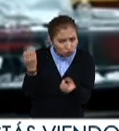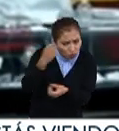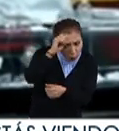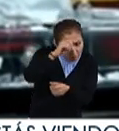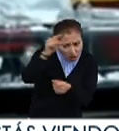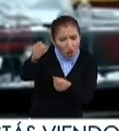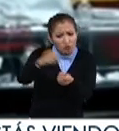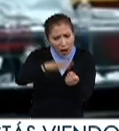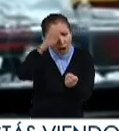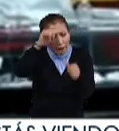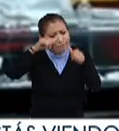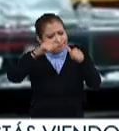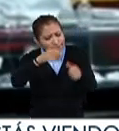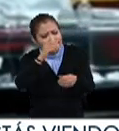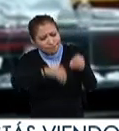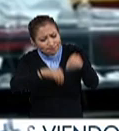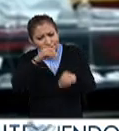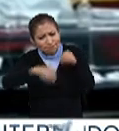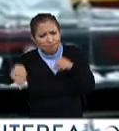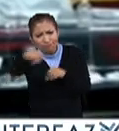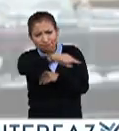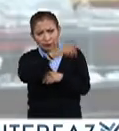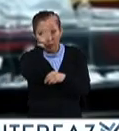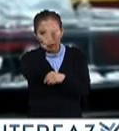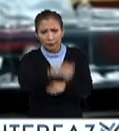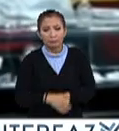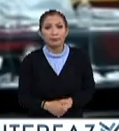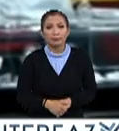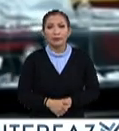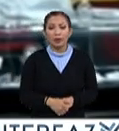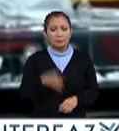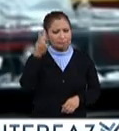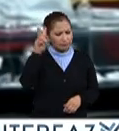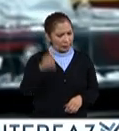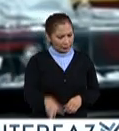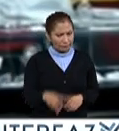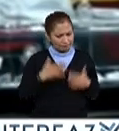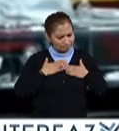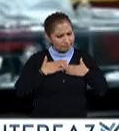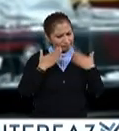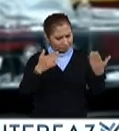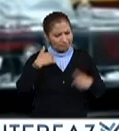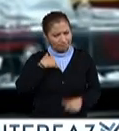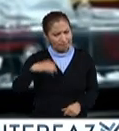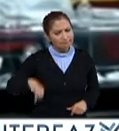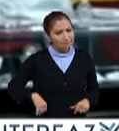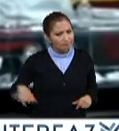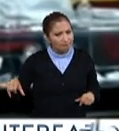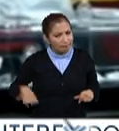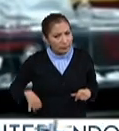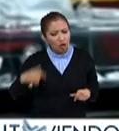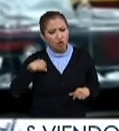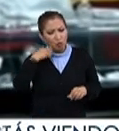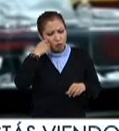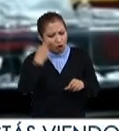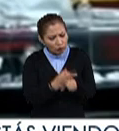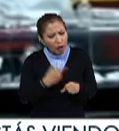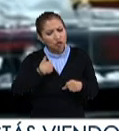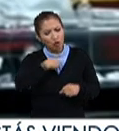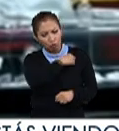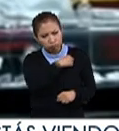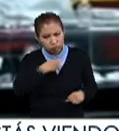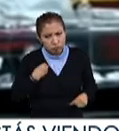está acordado entre las partes. Cuenten con mi interés, con mi voluntad, con